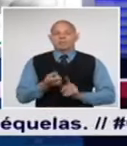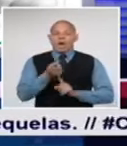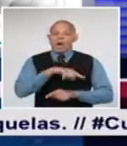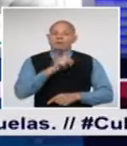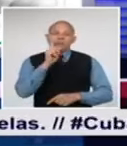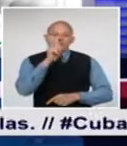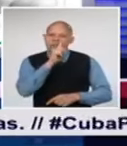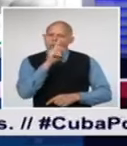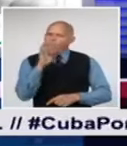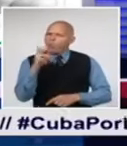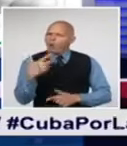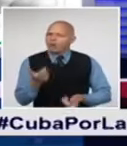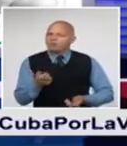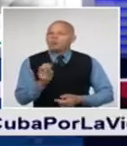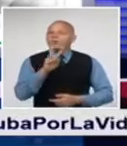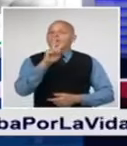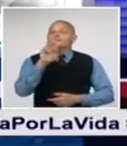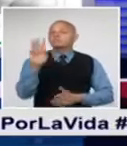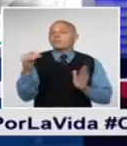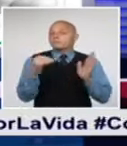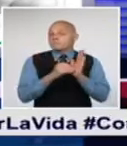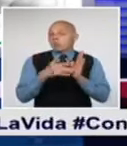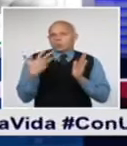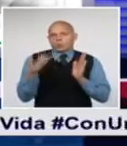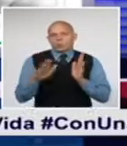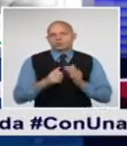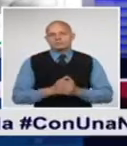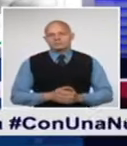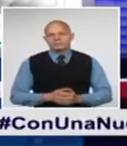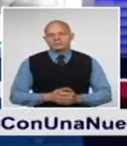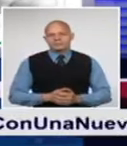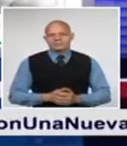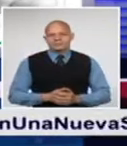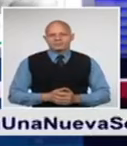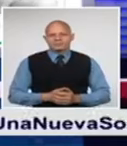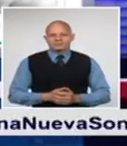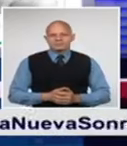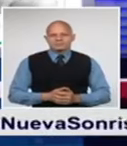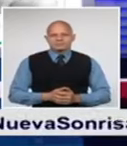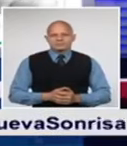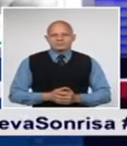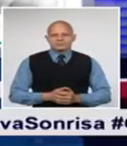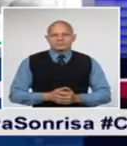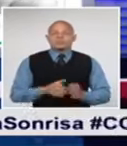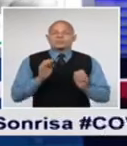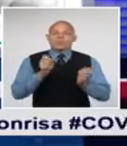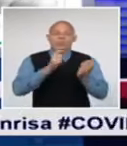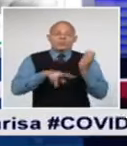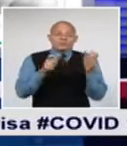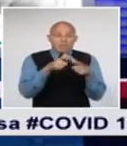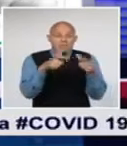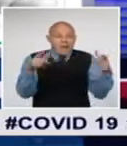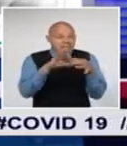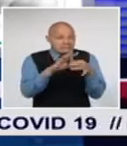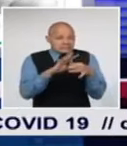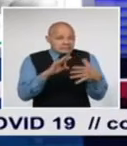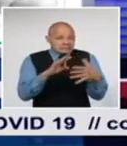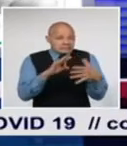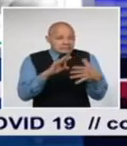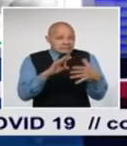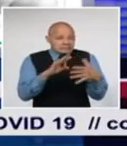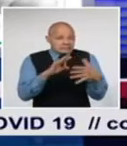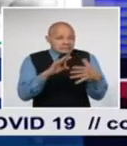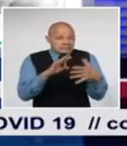de 23.000 muestras para el diagnóstico de la enfermedad. Las provincias con mayores cifras de contagio en esta jornada: La